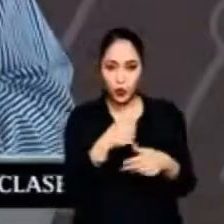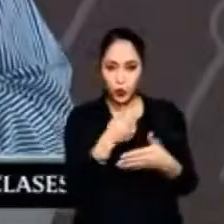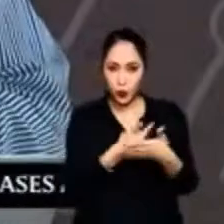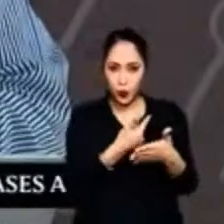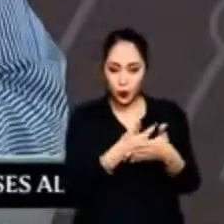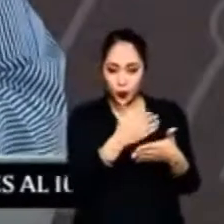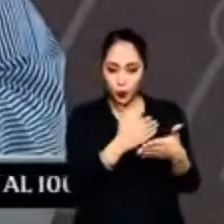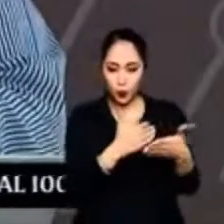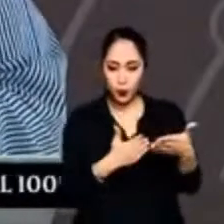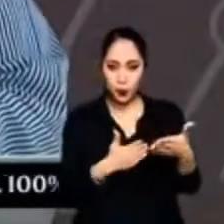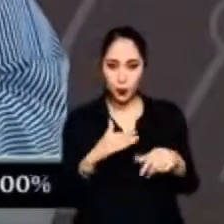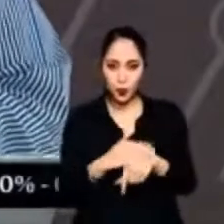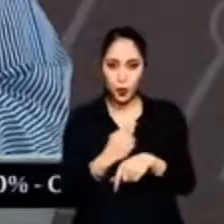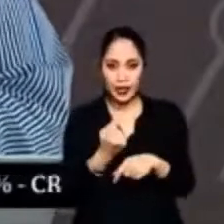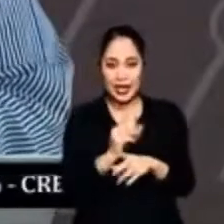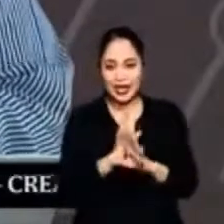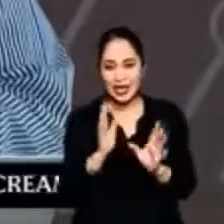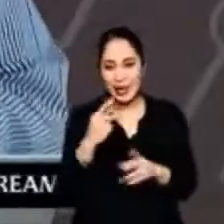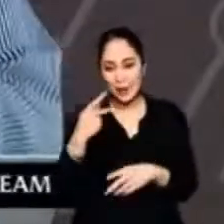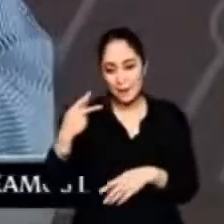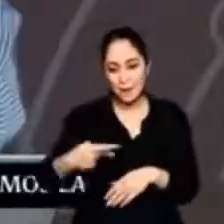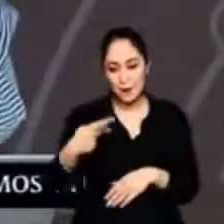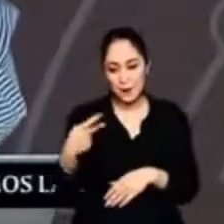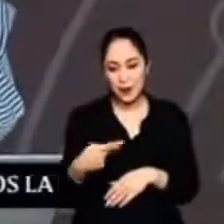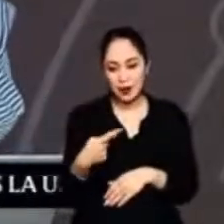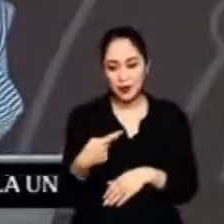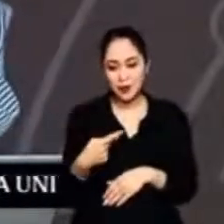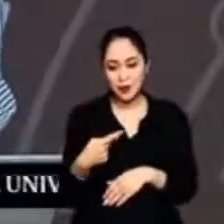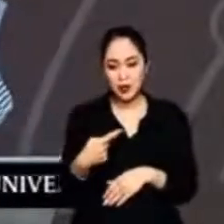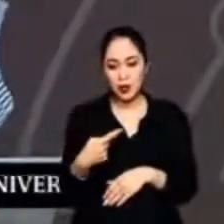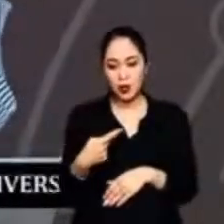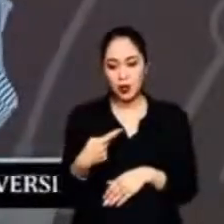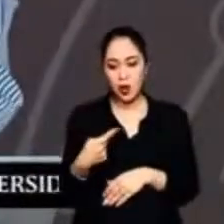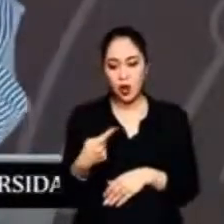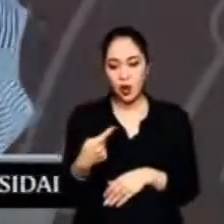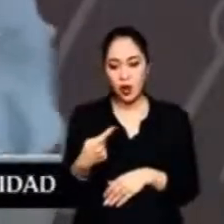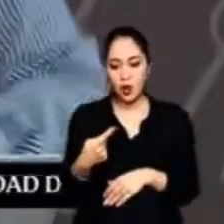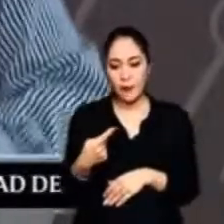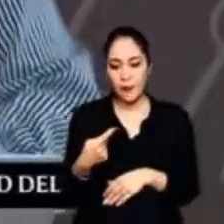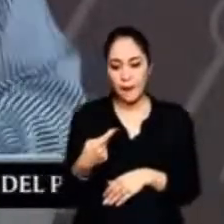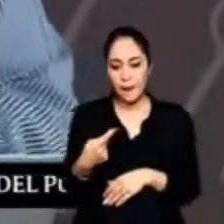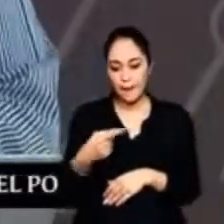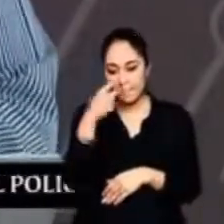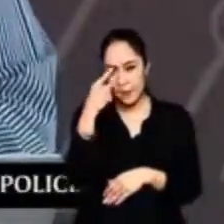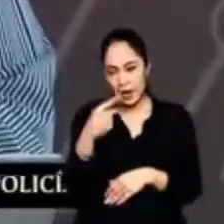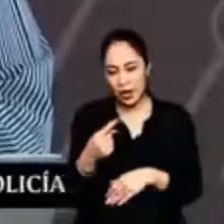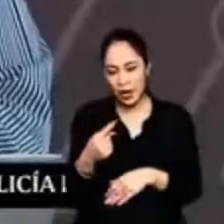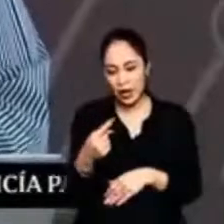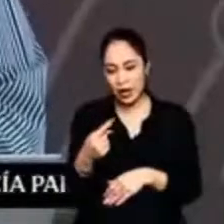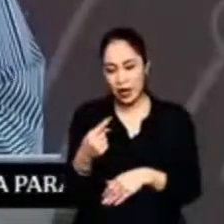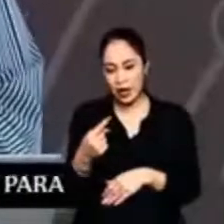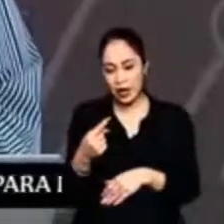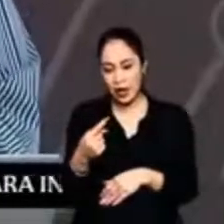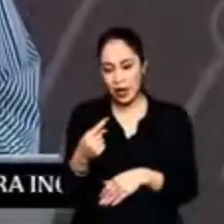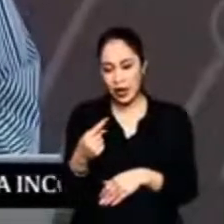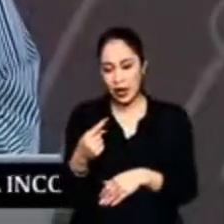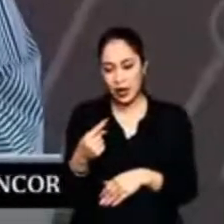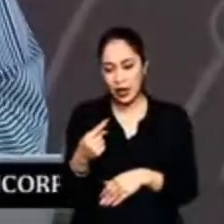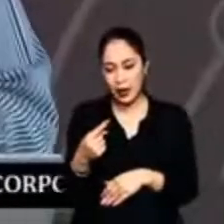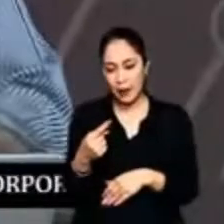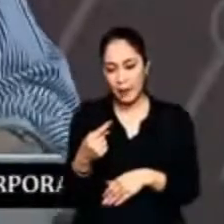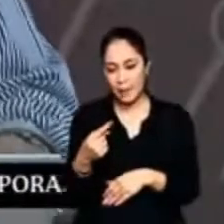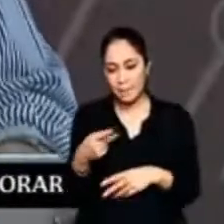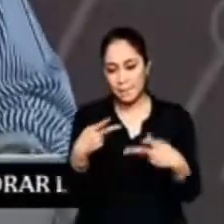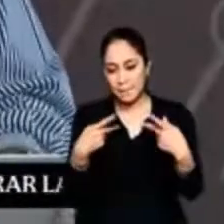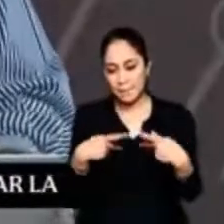porque ya me habían preguntado aquí a propósito de que se iba a aprobar a ratificar al embajador, ahora